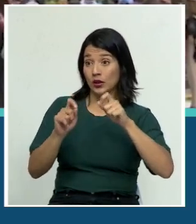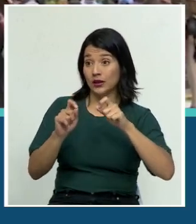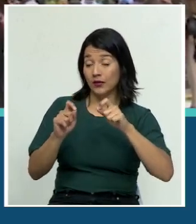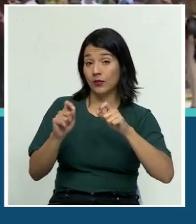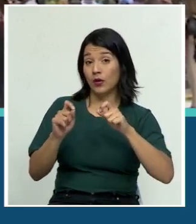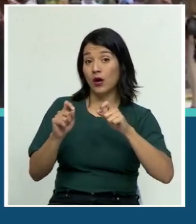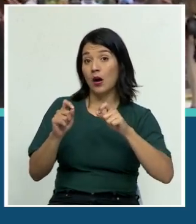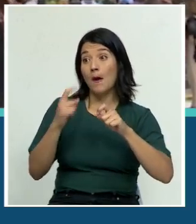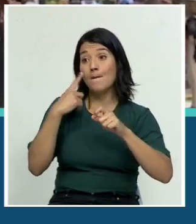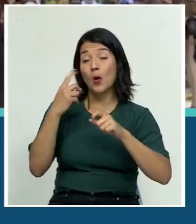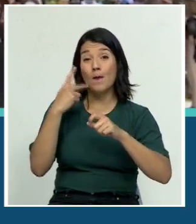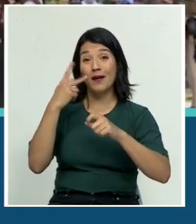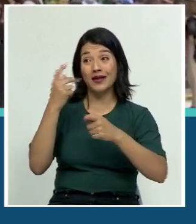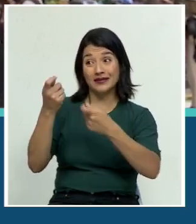tener